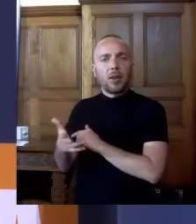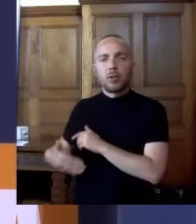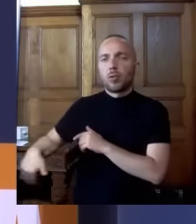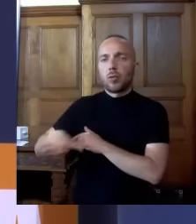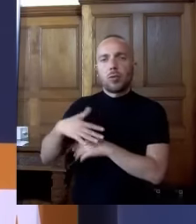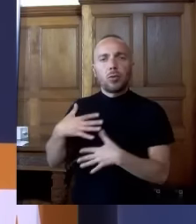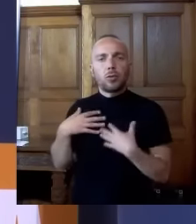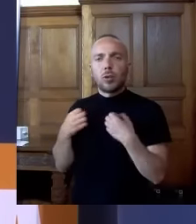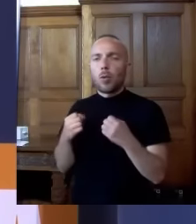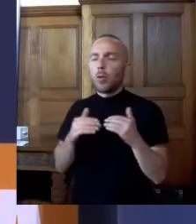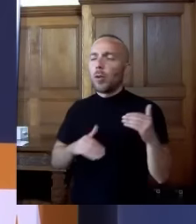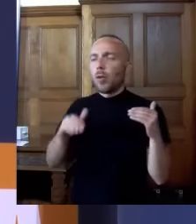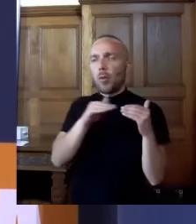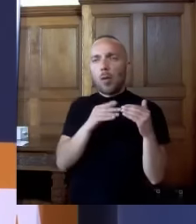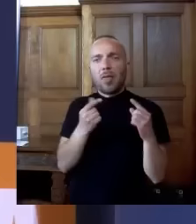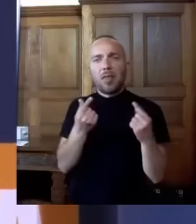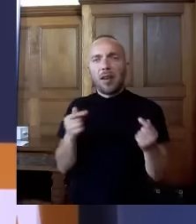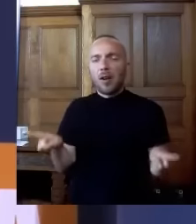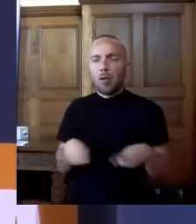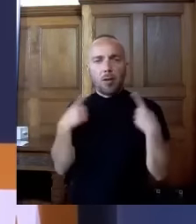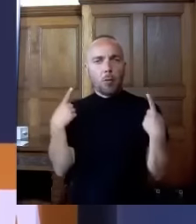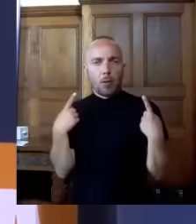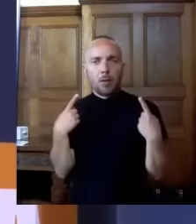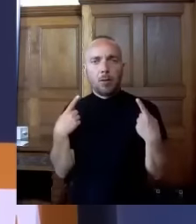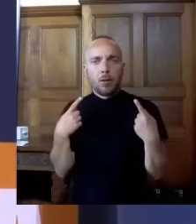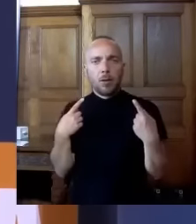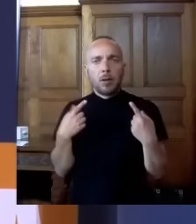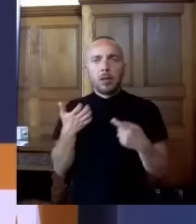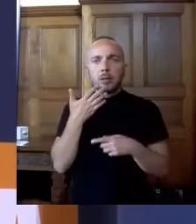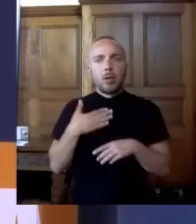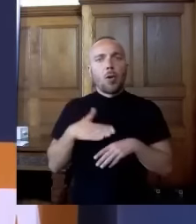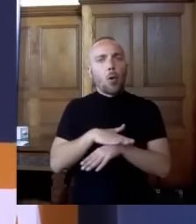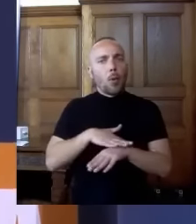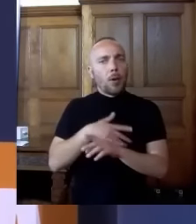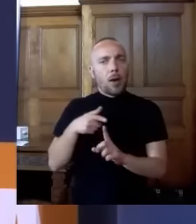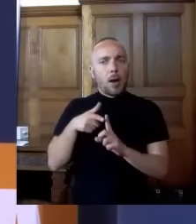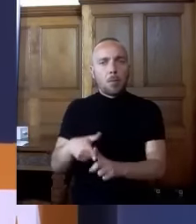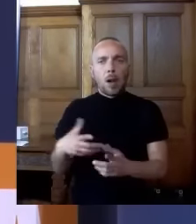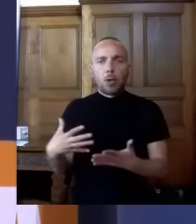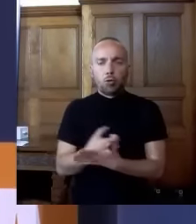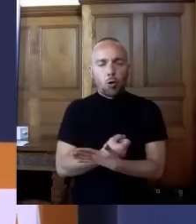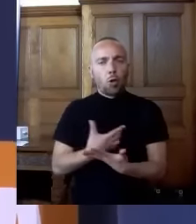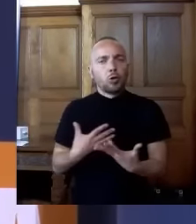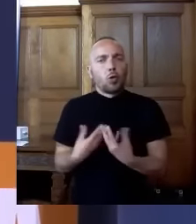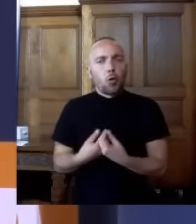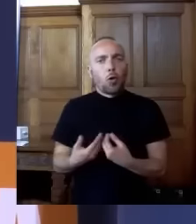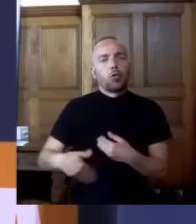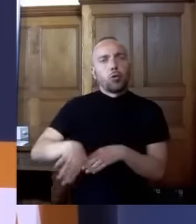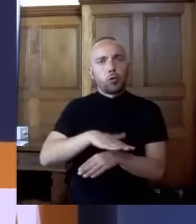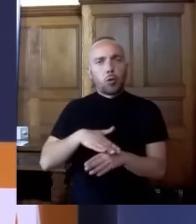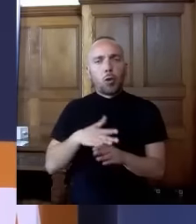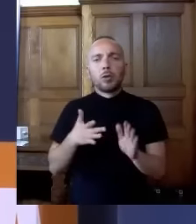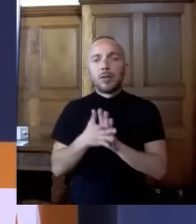al margen del dinero que tenga Si queremos gobernar para todos con todos significa que el trabajo